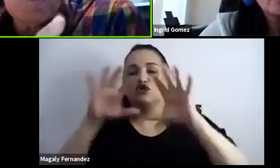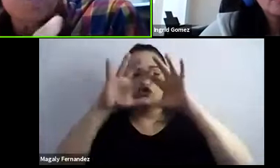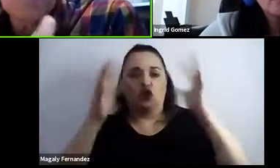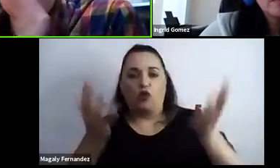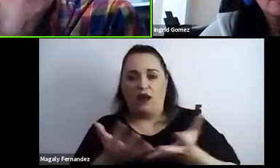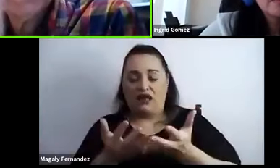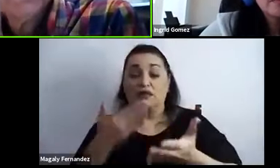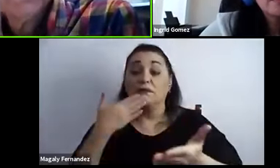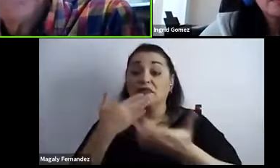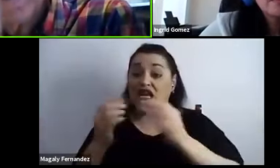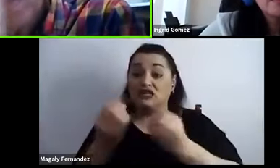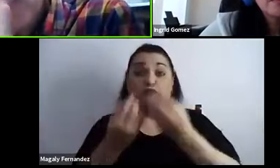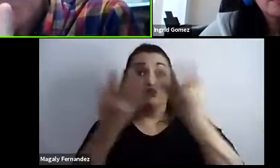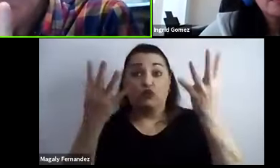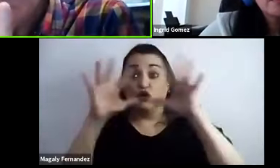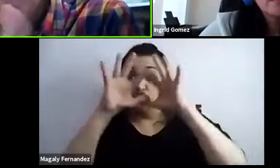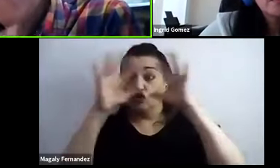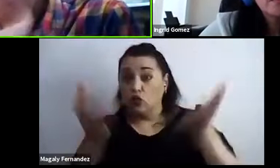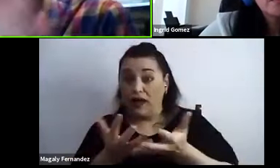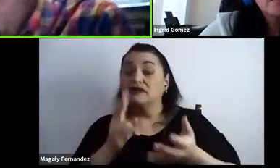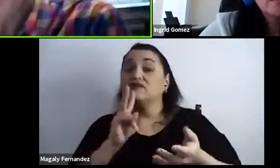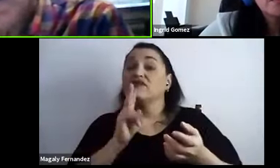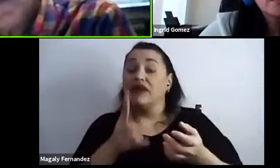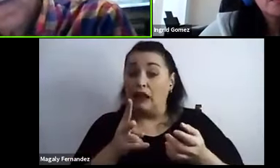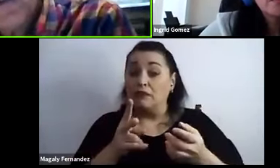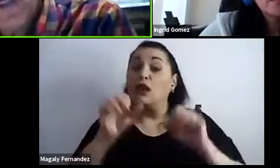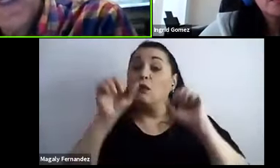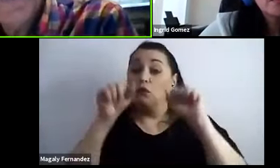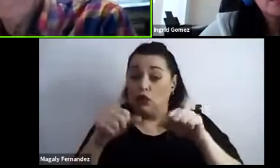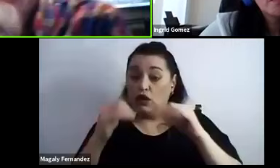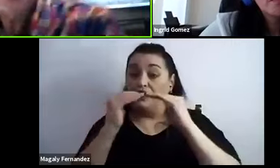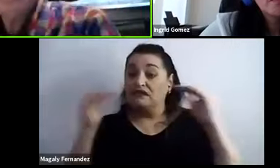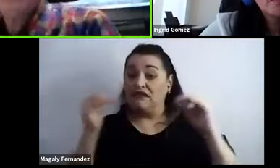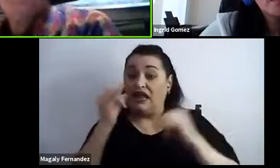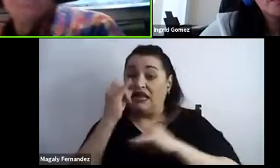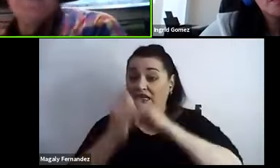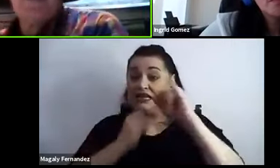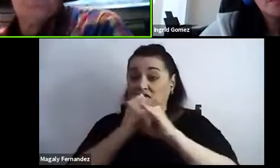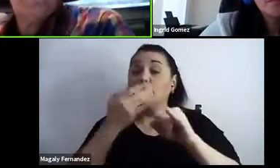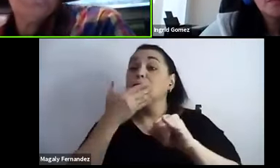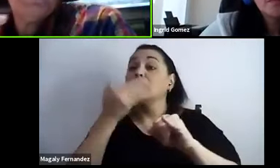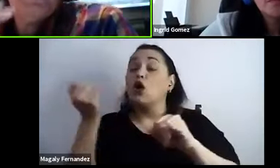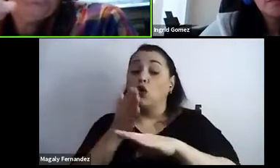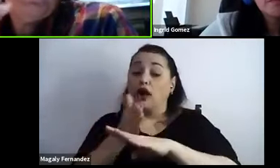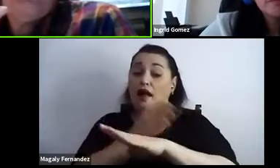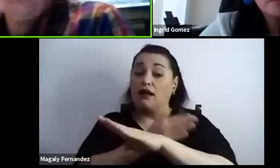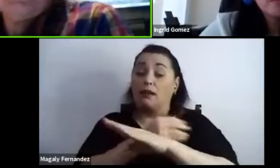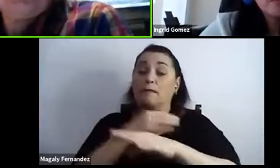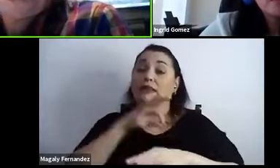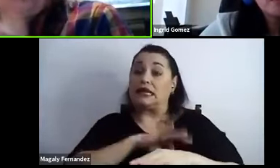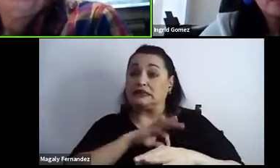bienes públicos globales, que son los que realmente pueden a nivel internacional mejorar el bienestar global,